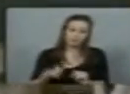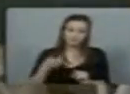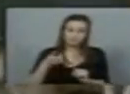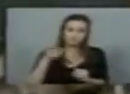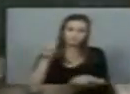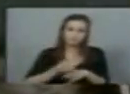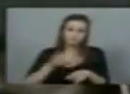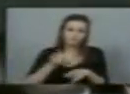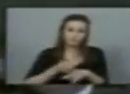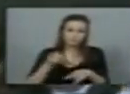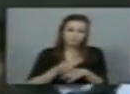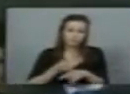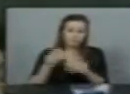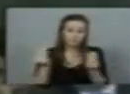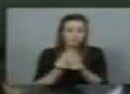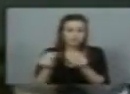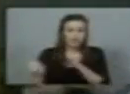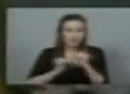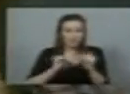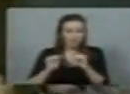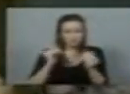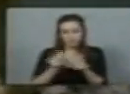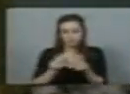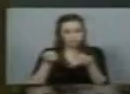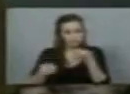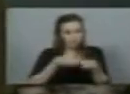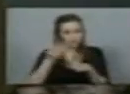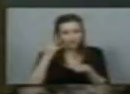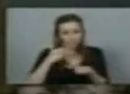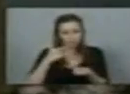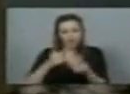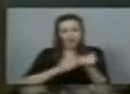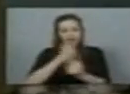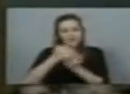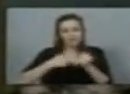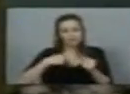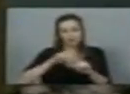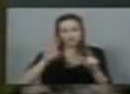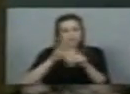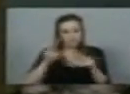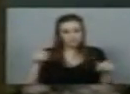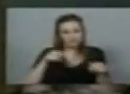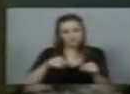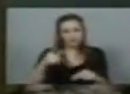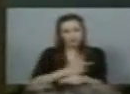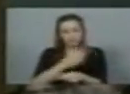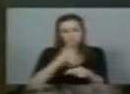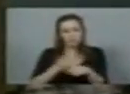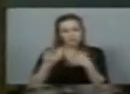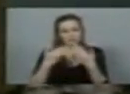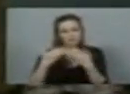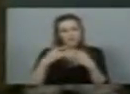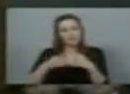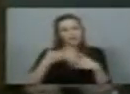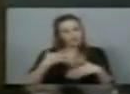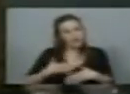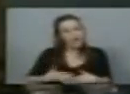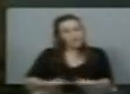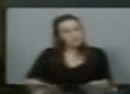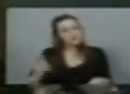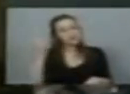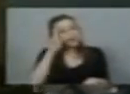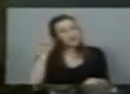acciones. Déjeme hablar porque me dio la palabra, y hasta que no termine de hablar usted no me la puede quitar. Aténgase al respeto